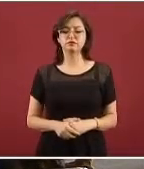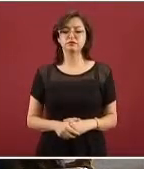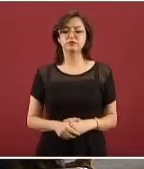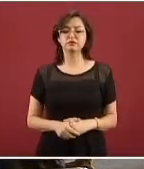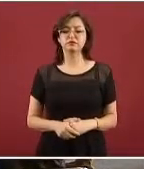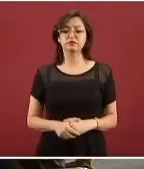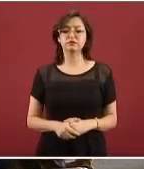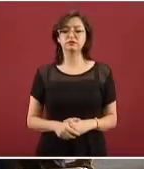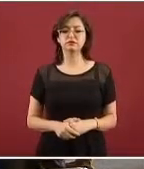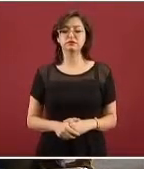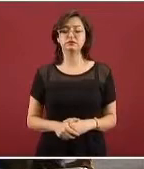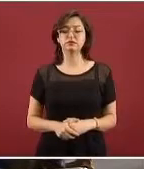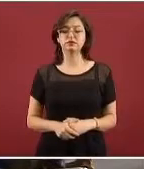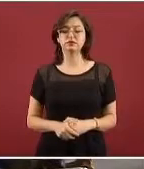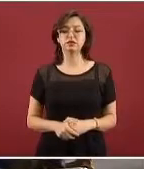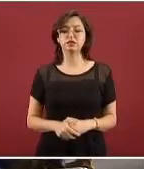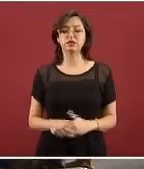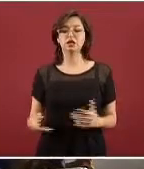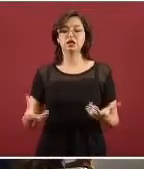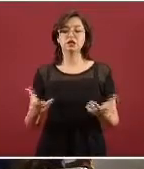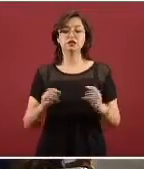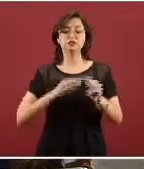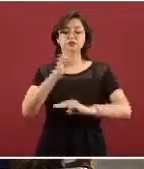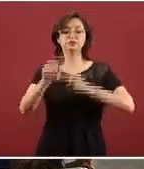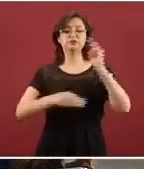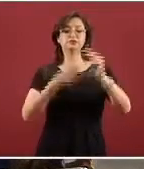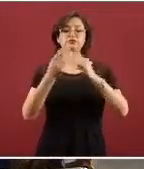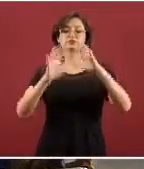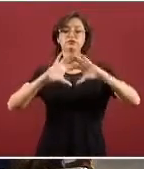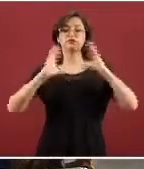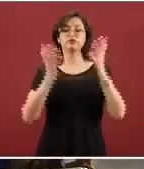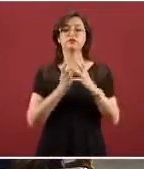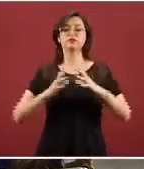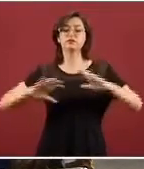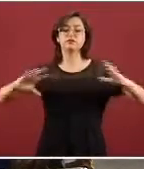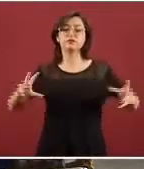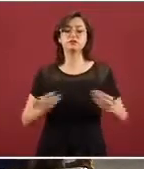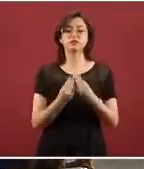A nivel mundial, acumulamos ya